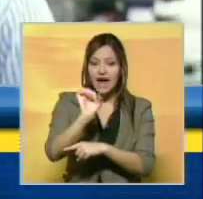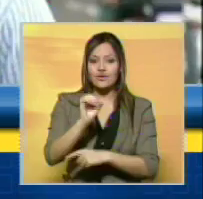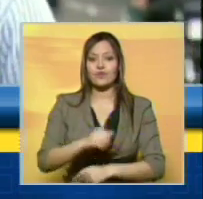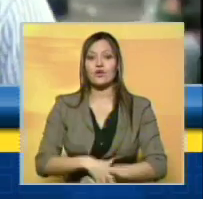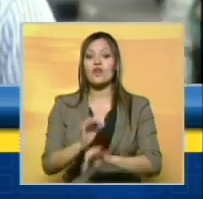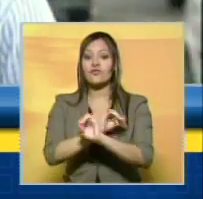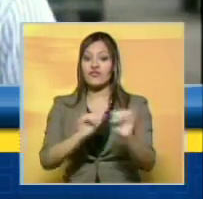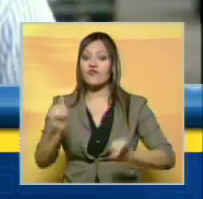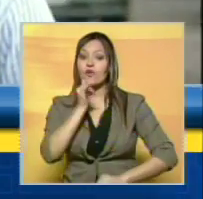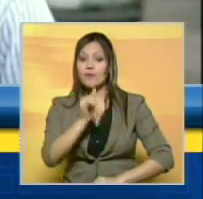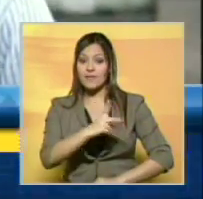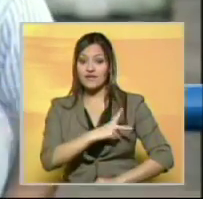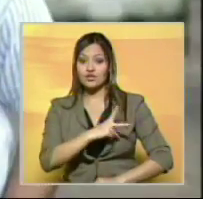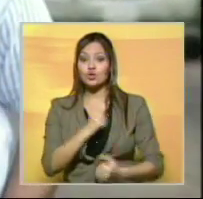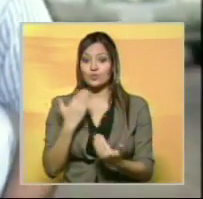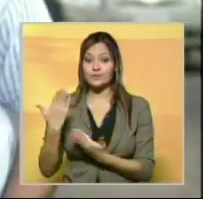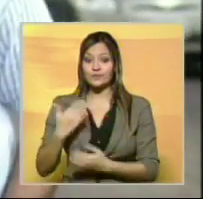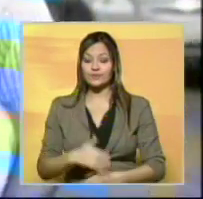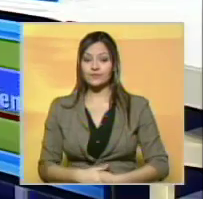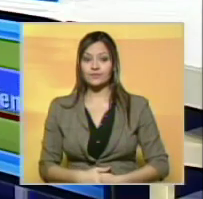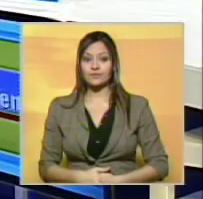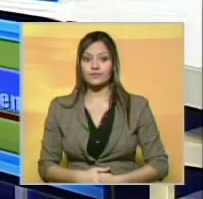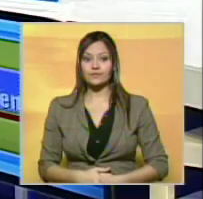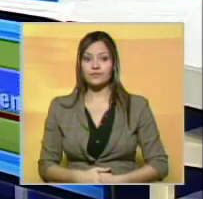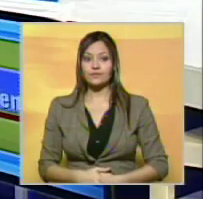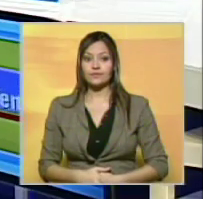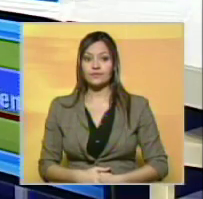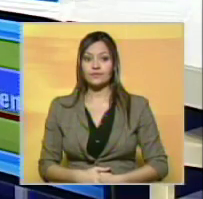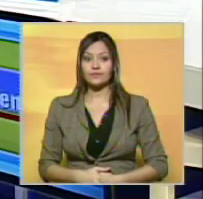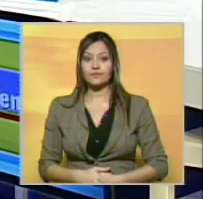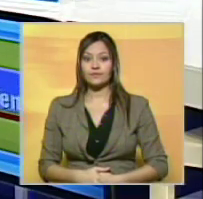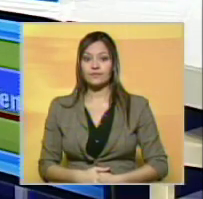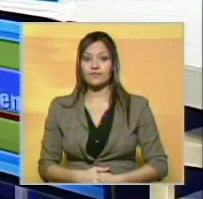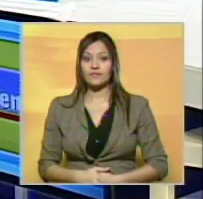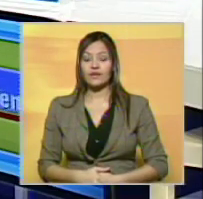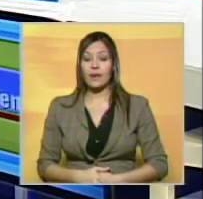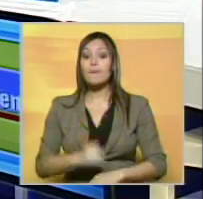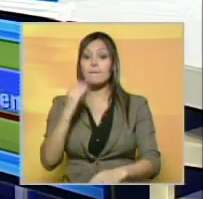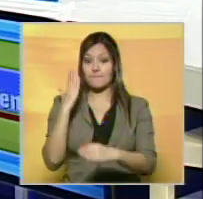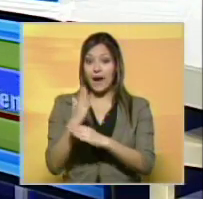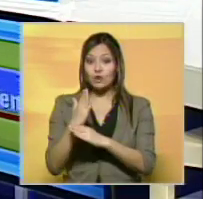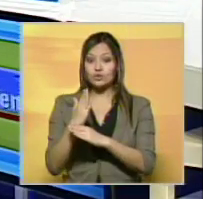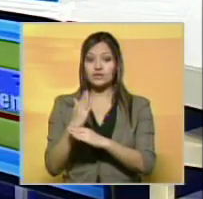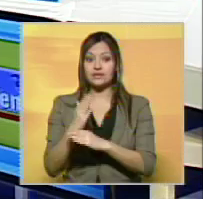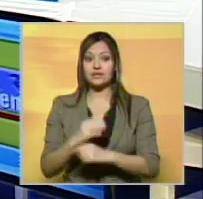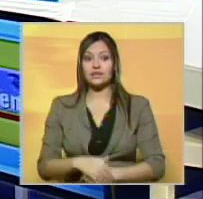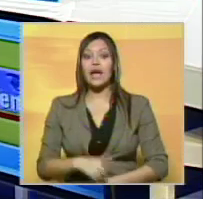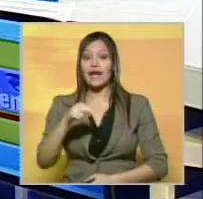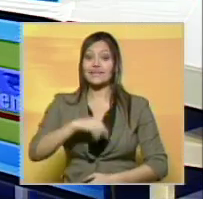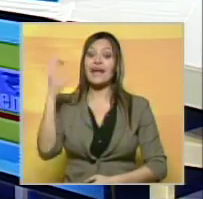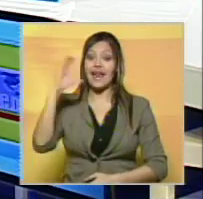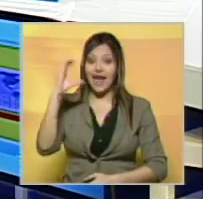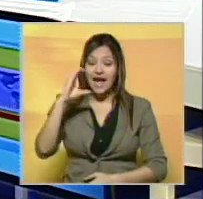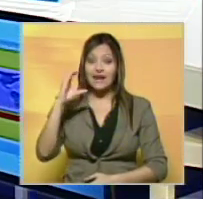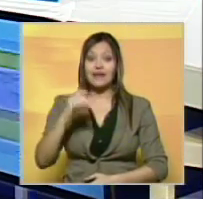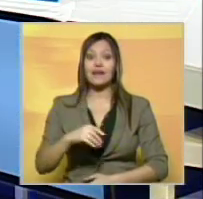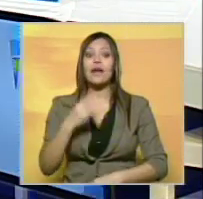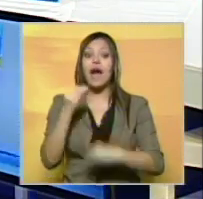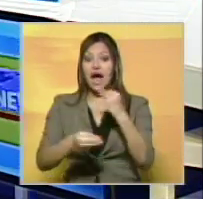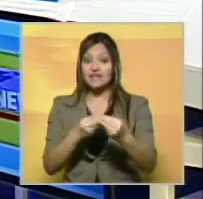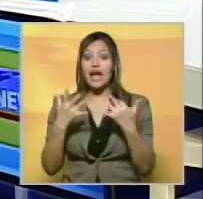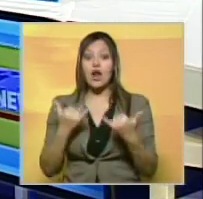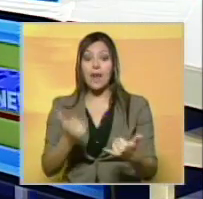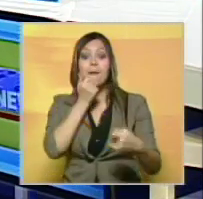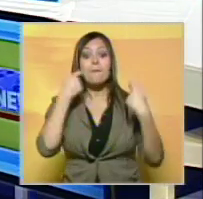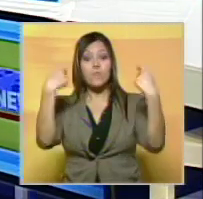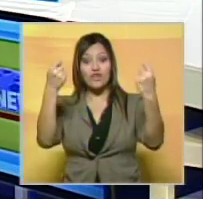En Táchira, Javier Faría, Noticiero Venevisión. Bueno, es momento de hacer una breve pausa. Aquí en Caracas está en desarrollo en este momento